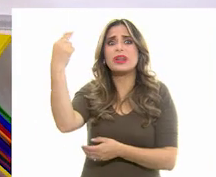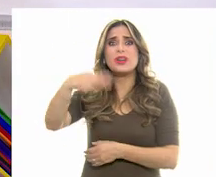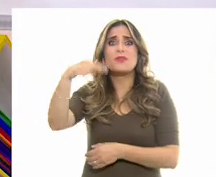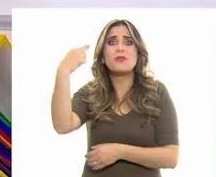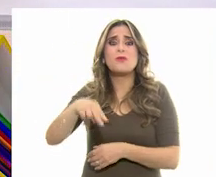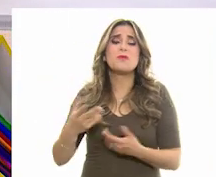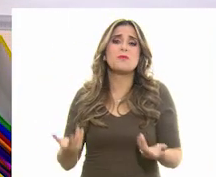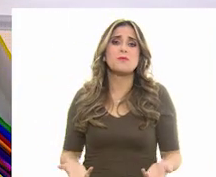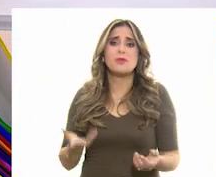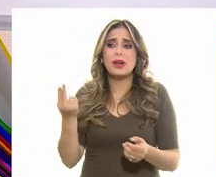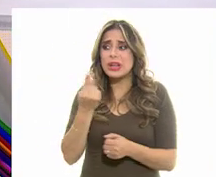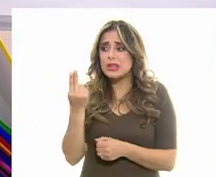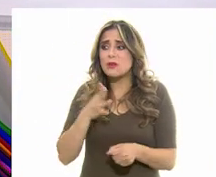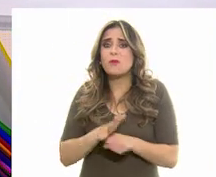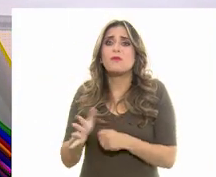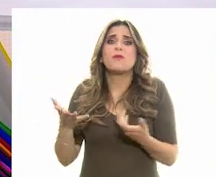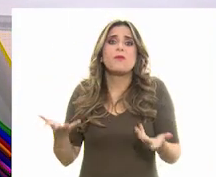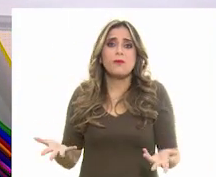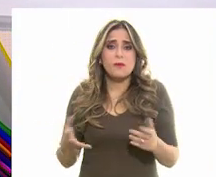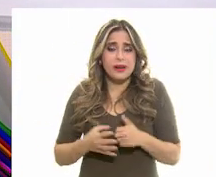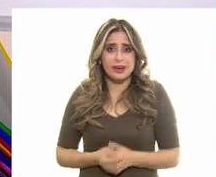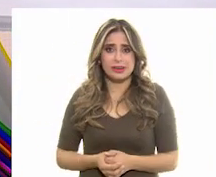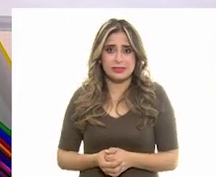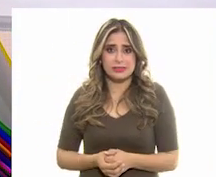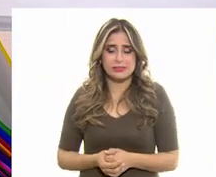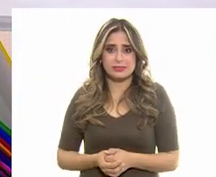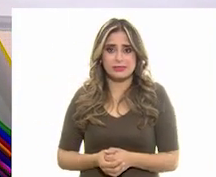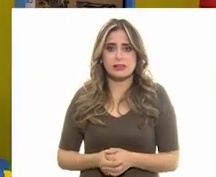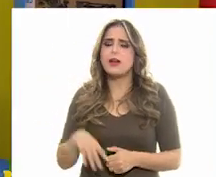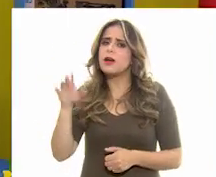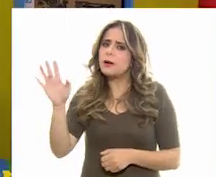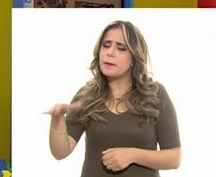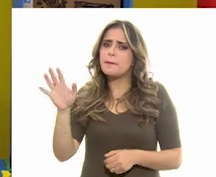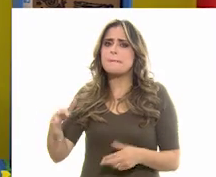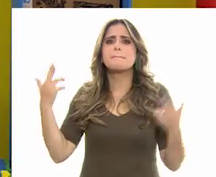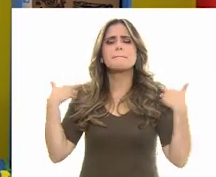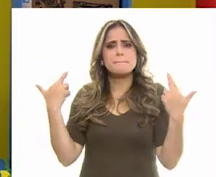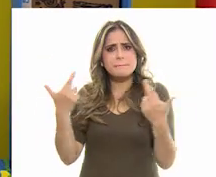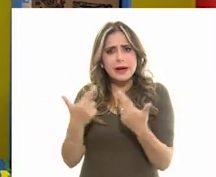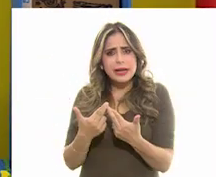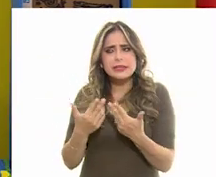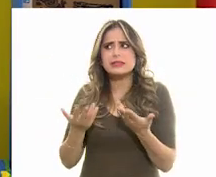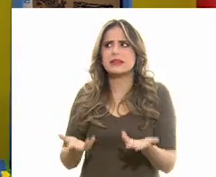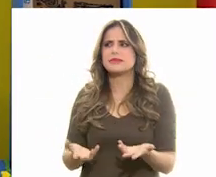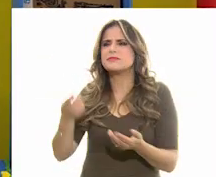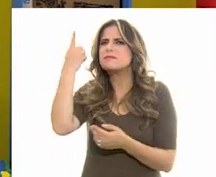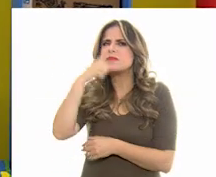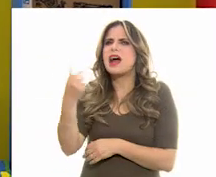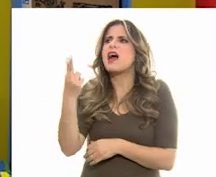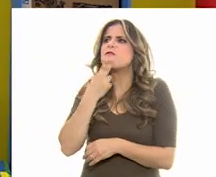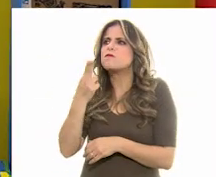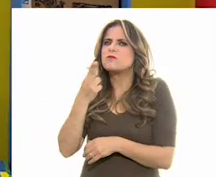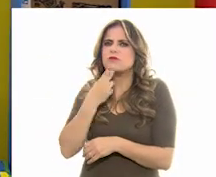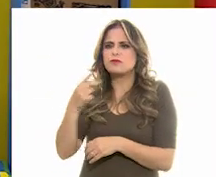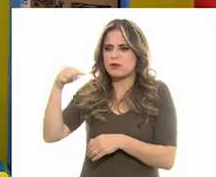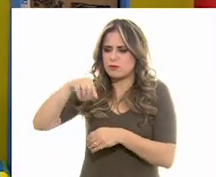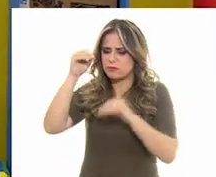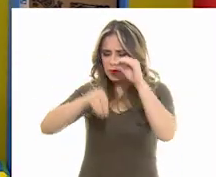entonces... Muy bien. Y a ver, dígame, maestra, ¿para qué nos va a servir el álbum?